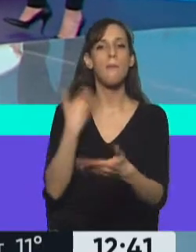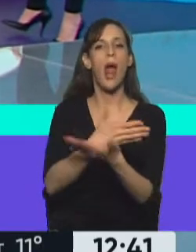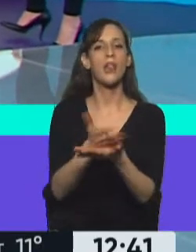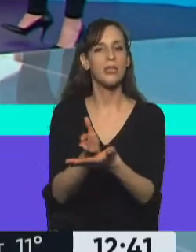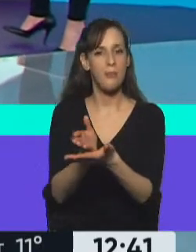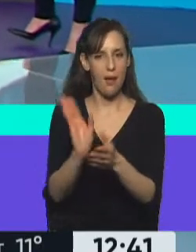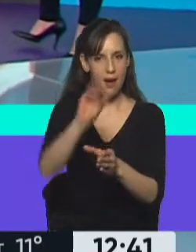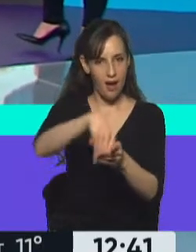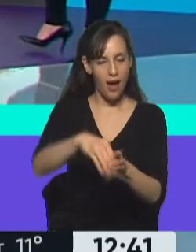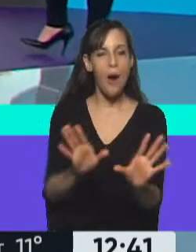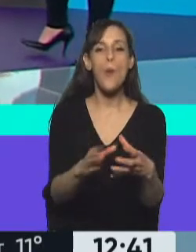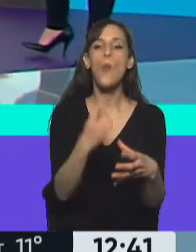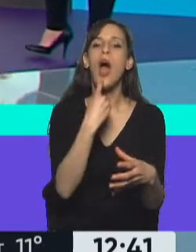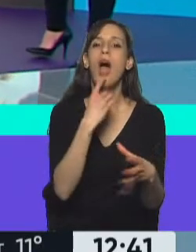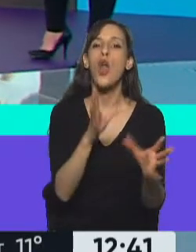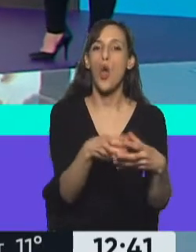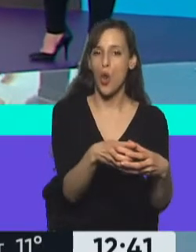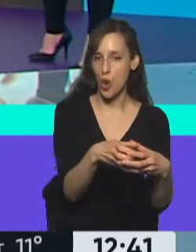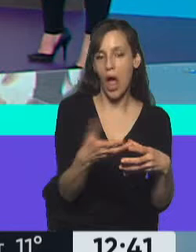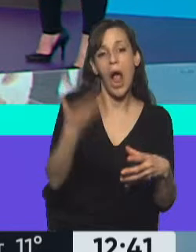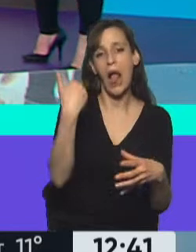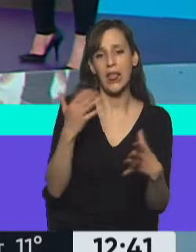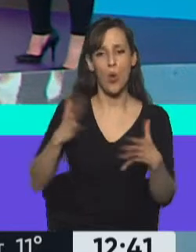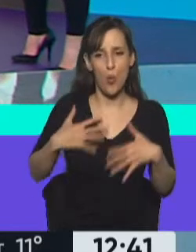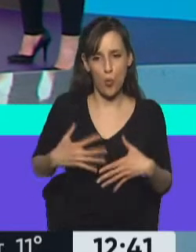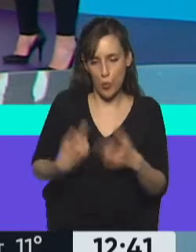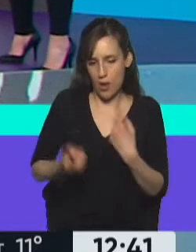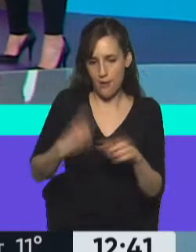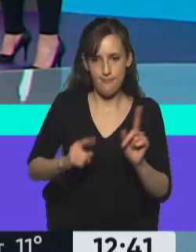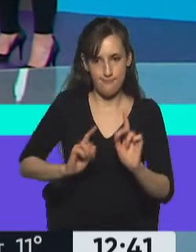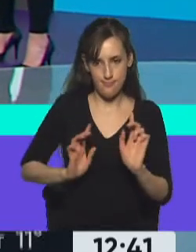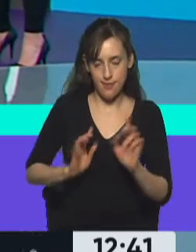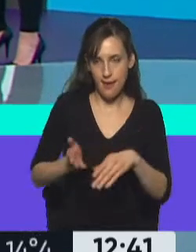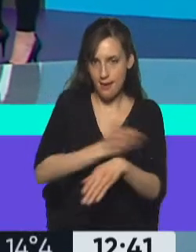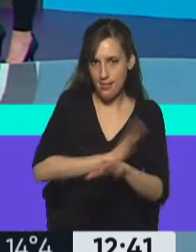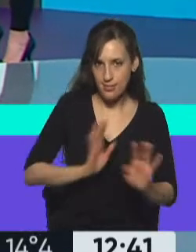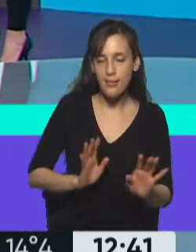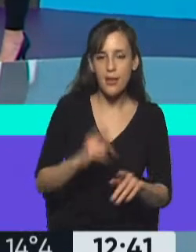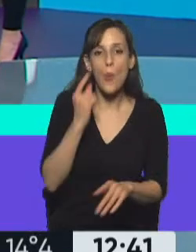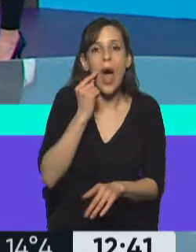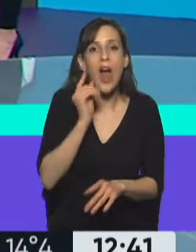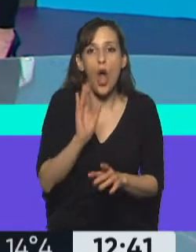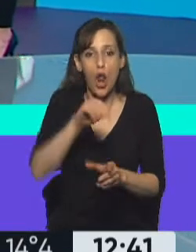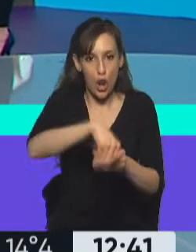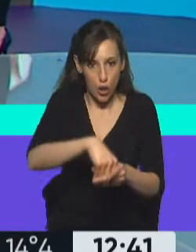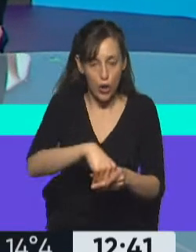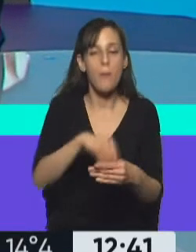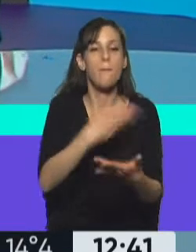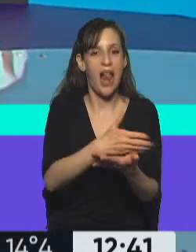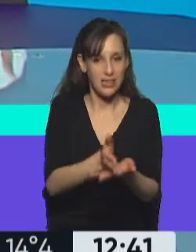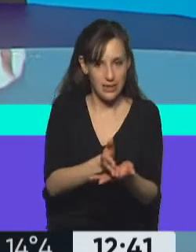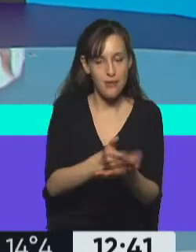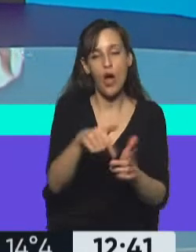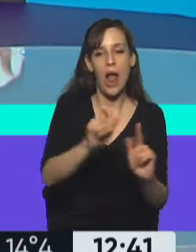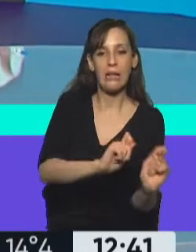varones antes de hacer su transición, con lo cual obviamente esto generó algunas cuestiones que tuvieron que ver con decir, bueno, hay cierta